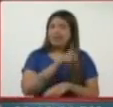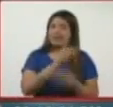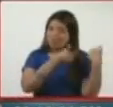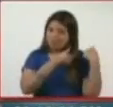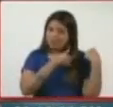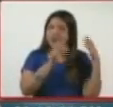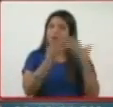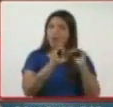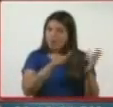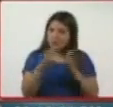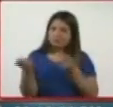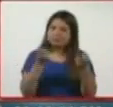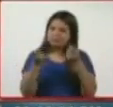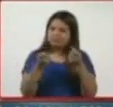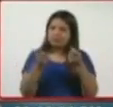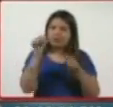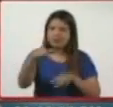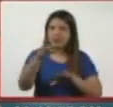este municipio.